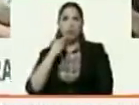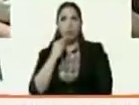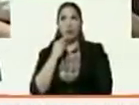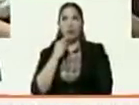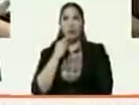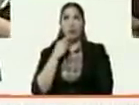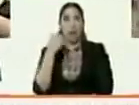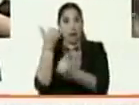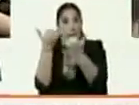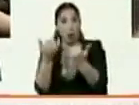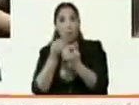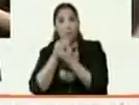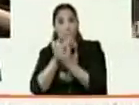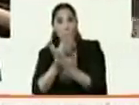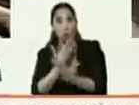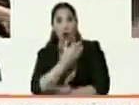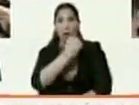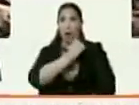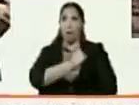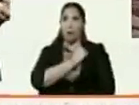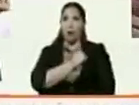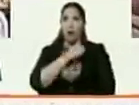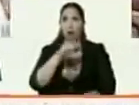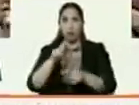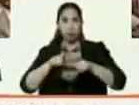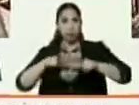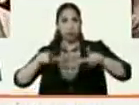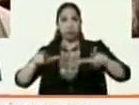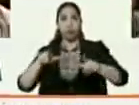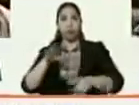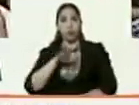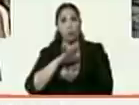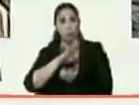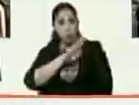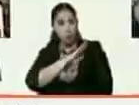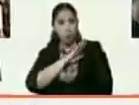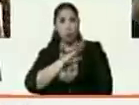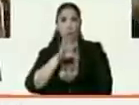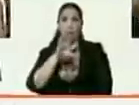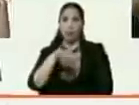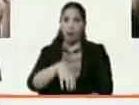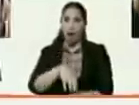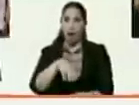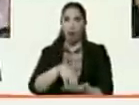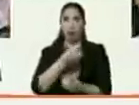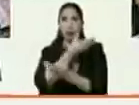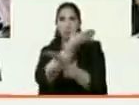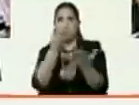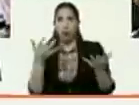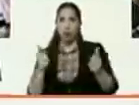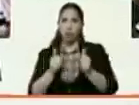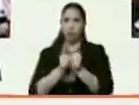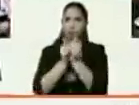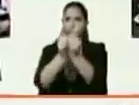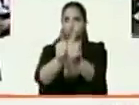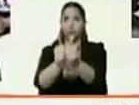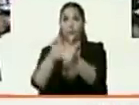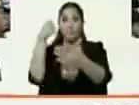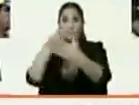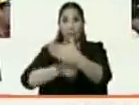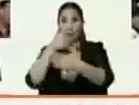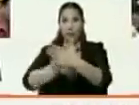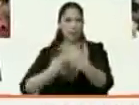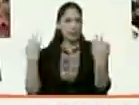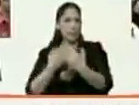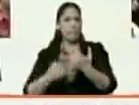Así que, bueno, camarada, este es tu estado, usted ha estado con nosotros en batalla, usted siempre